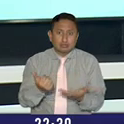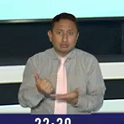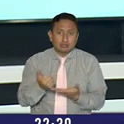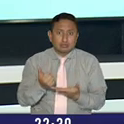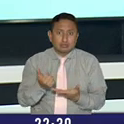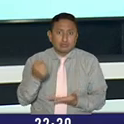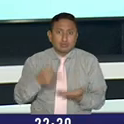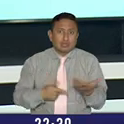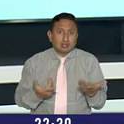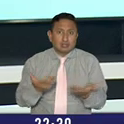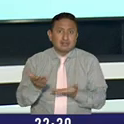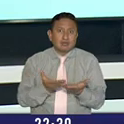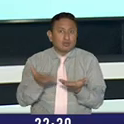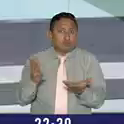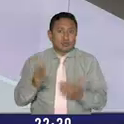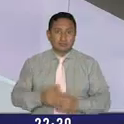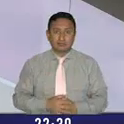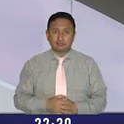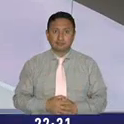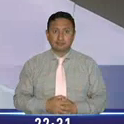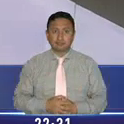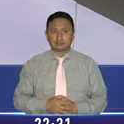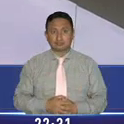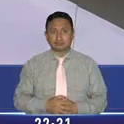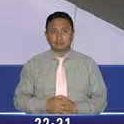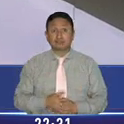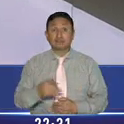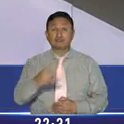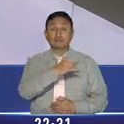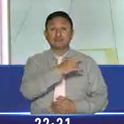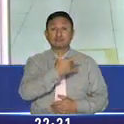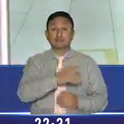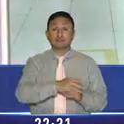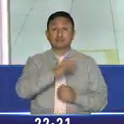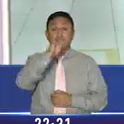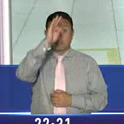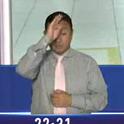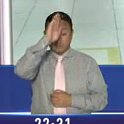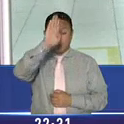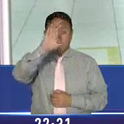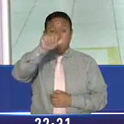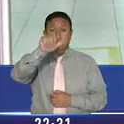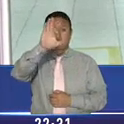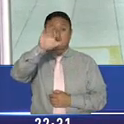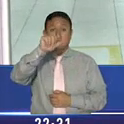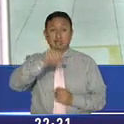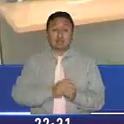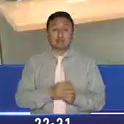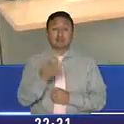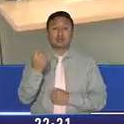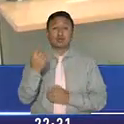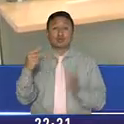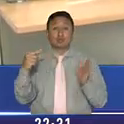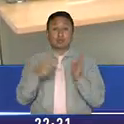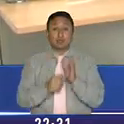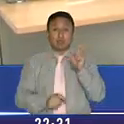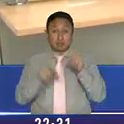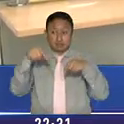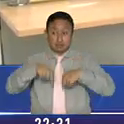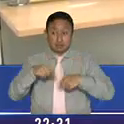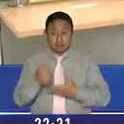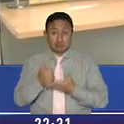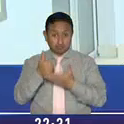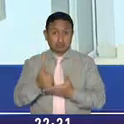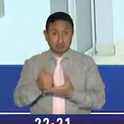atenciones en servicios. En la clínica El Batán de Quito, 14.000 afiliados ya no reciben atención médica tras el